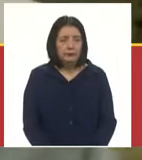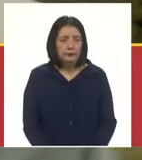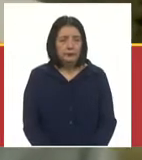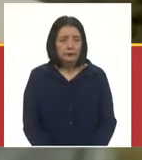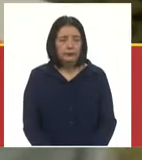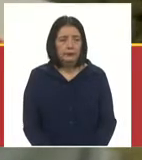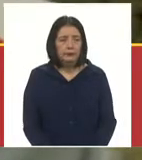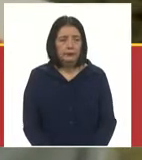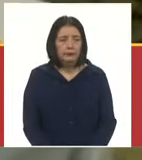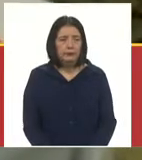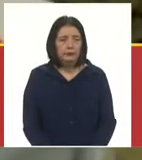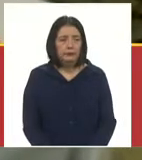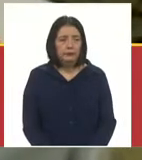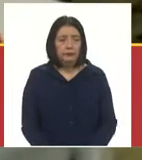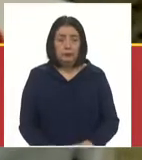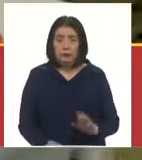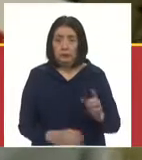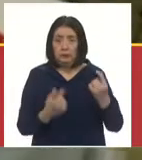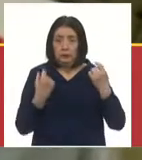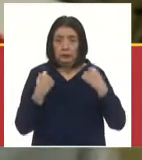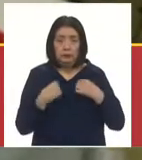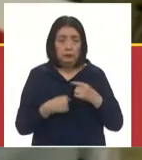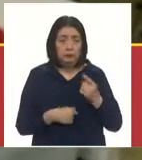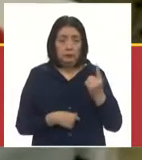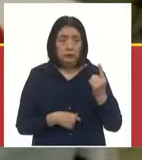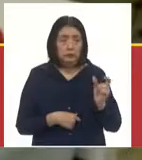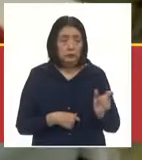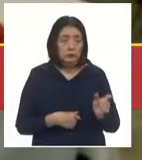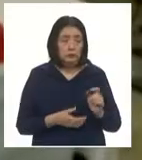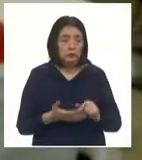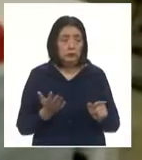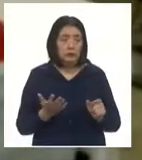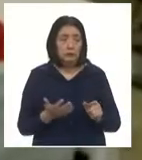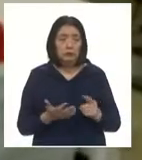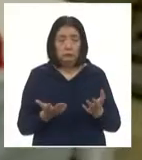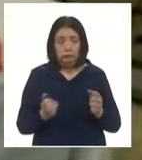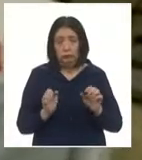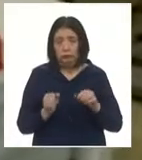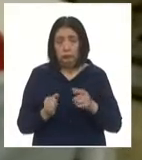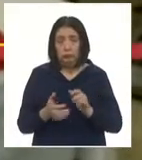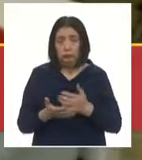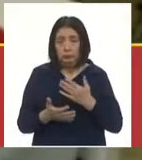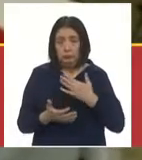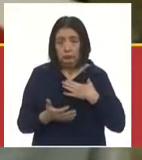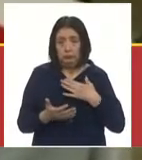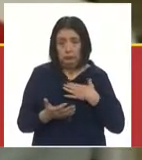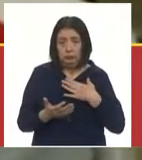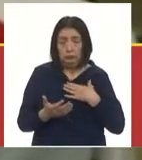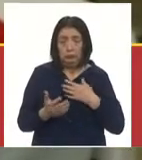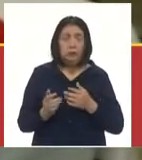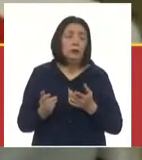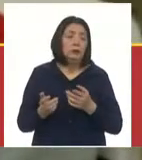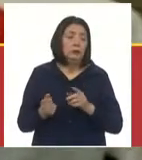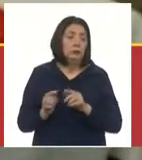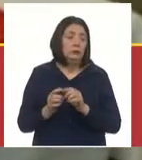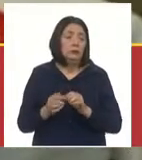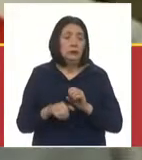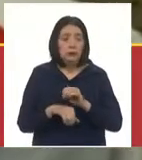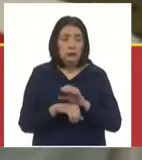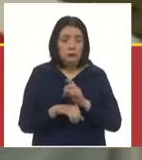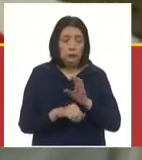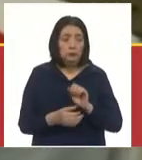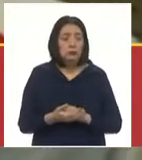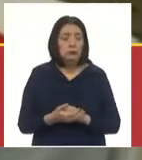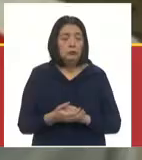Felicidad, una abogada, colega por supuesto mía, asesora